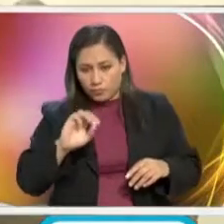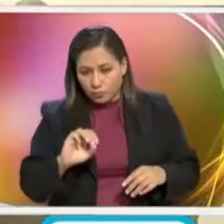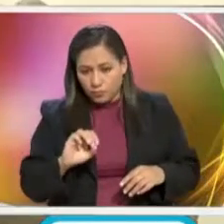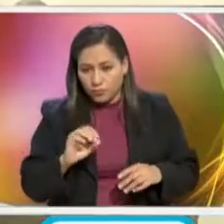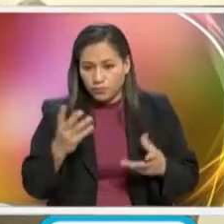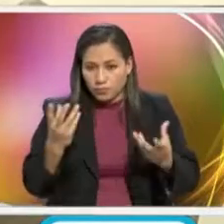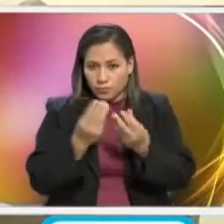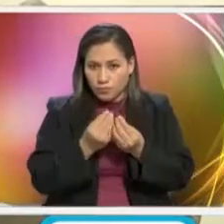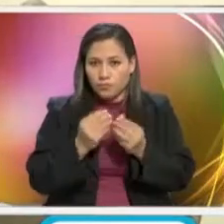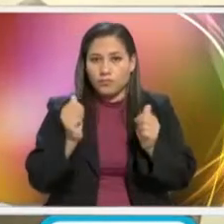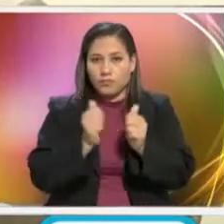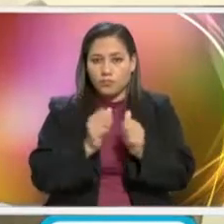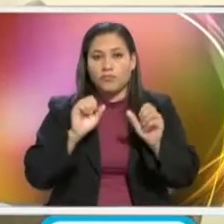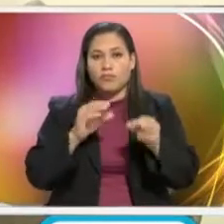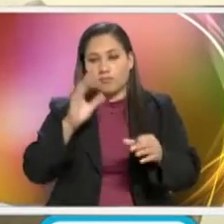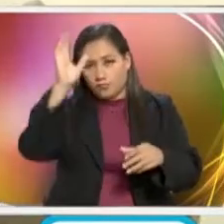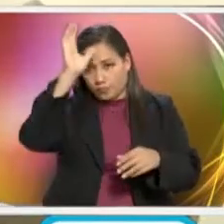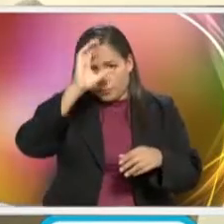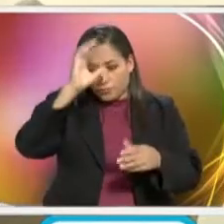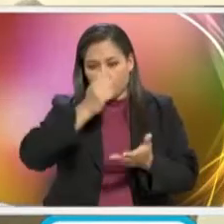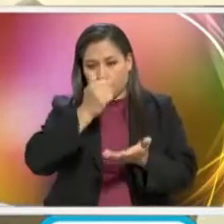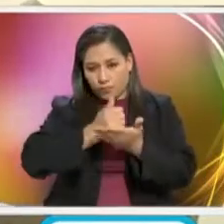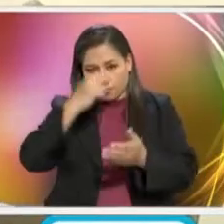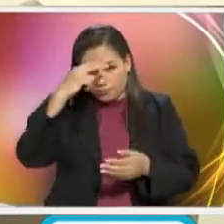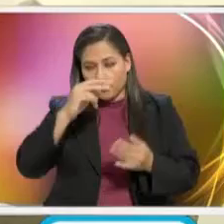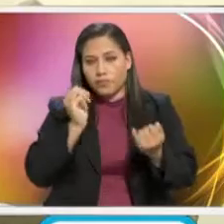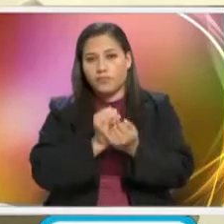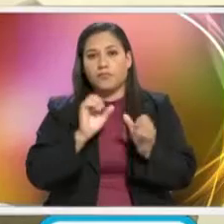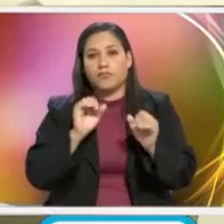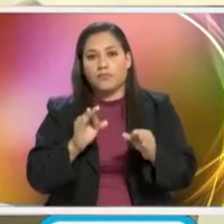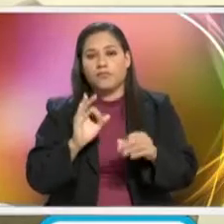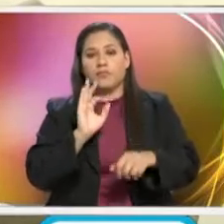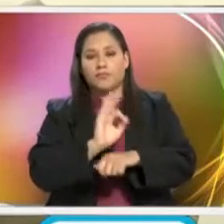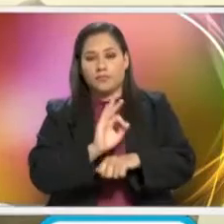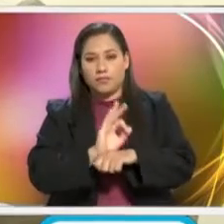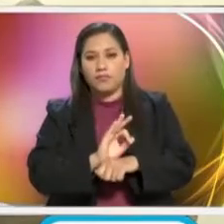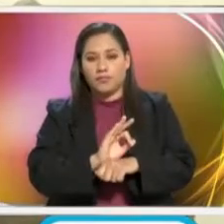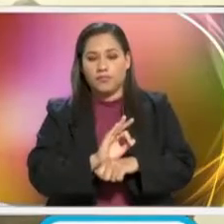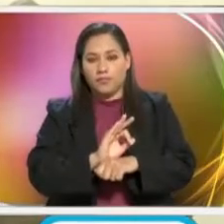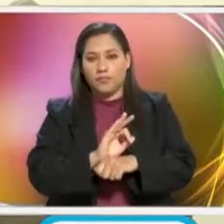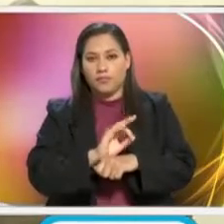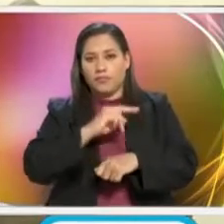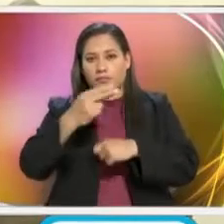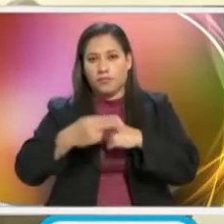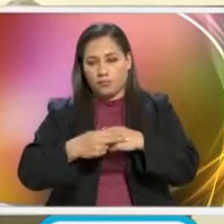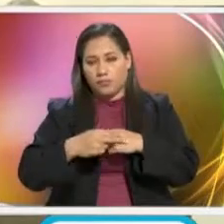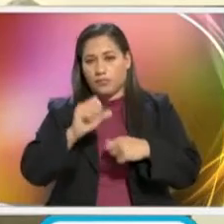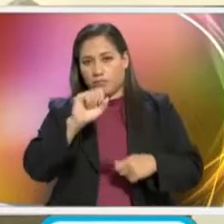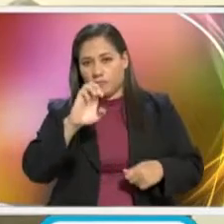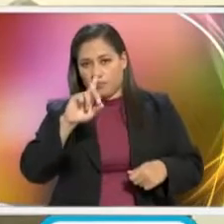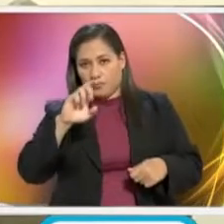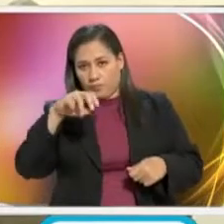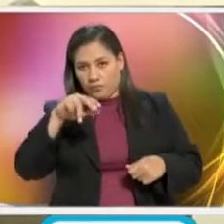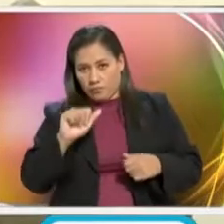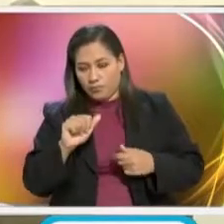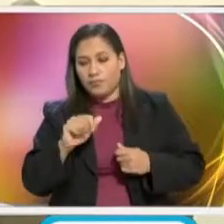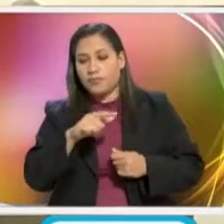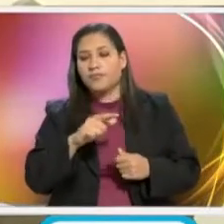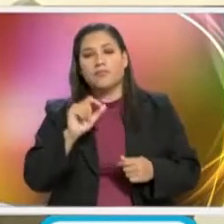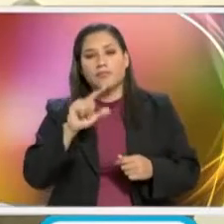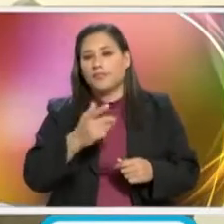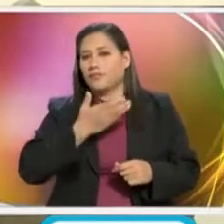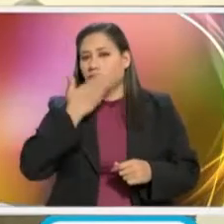colaboración con la Secretaría de Cultura de la Ciudad de México y la Secretaría de la Defensa Nacional, han preparado, además de la